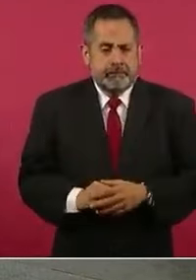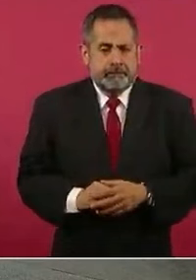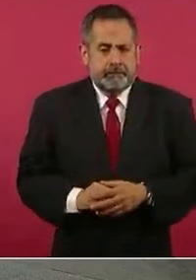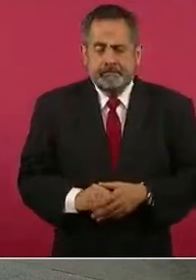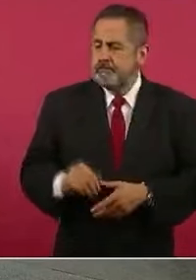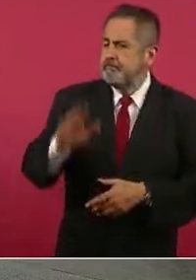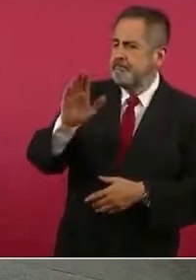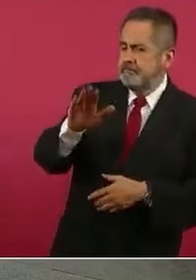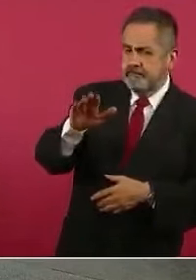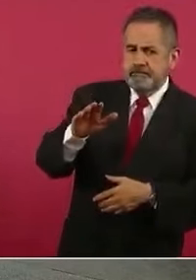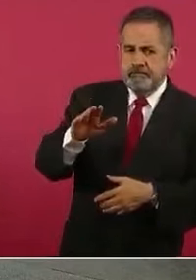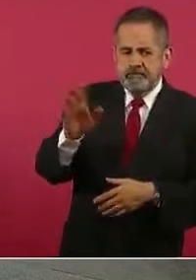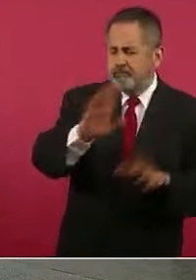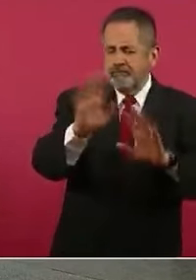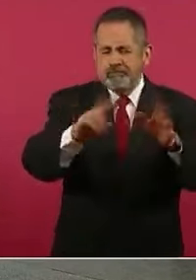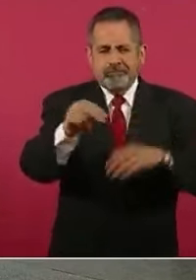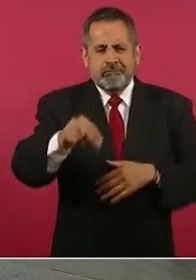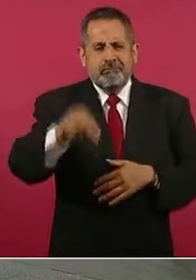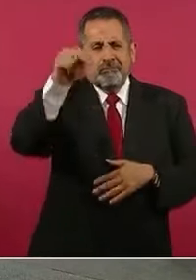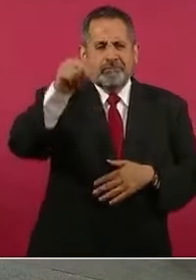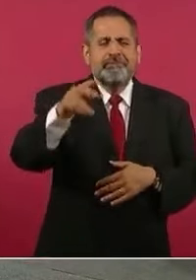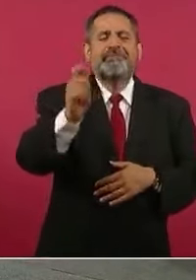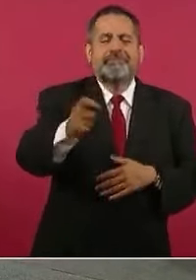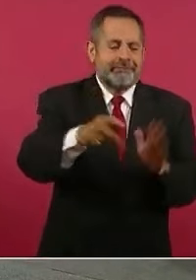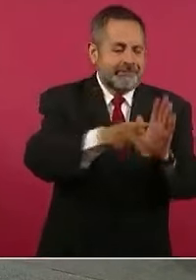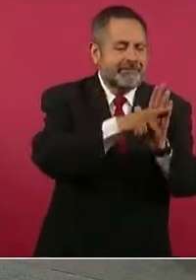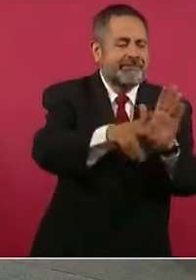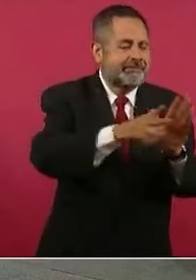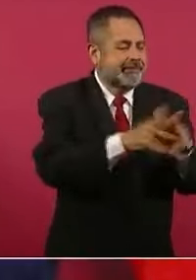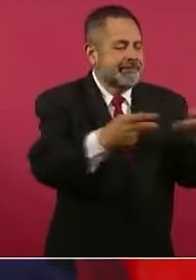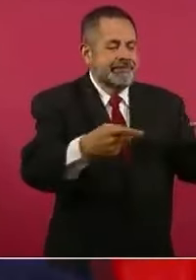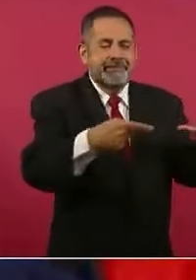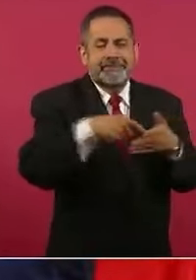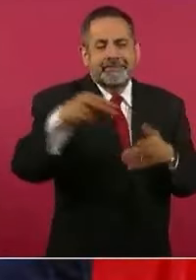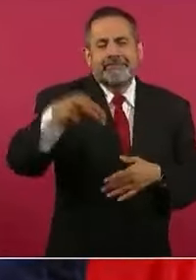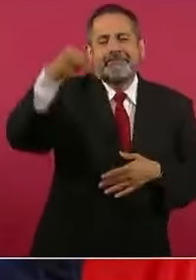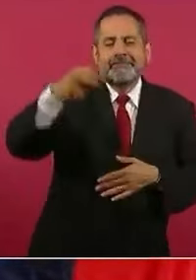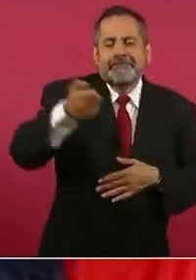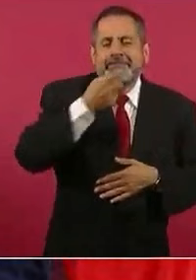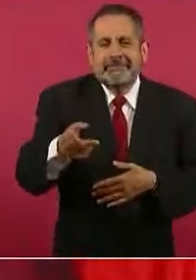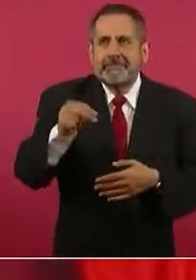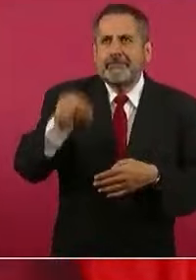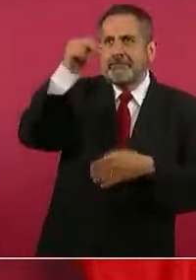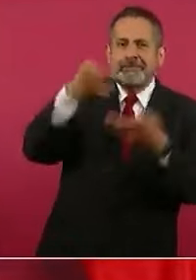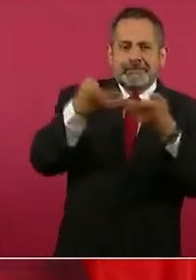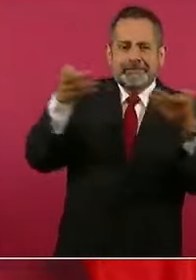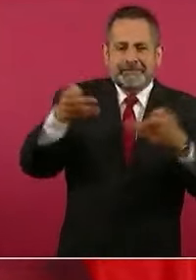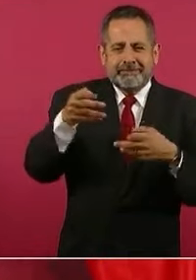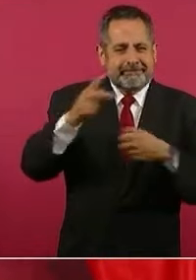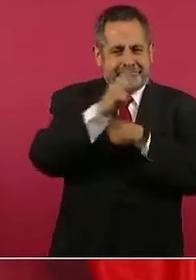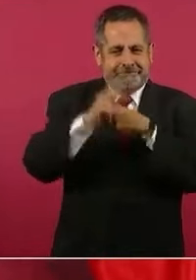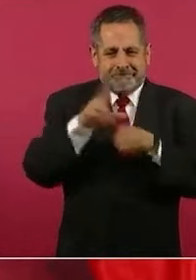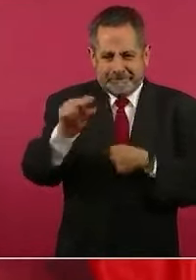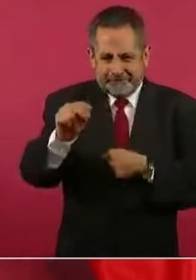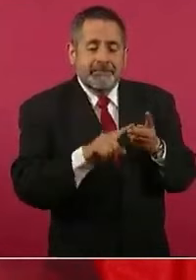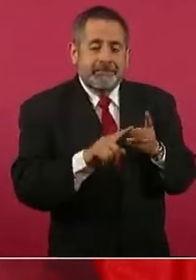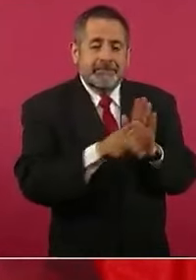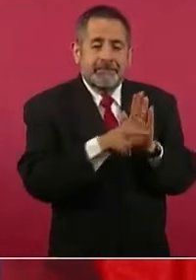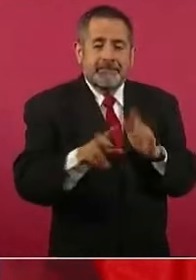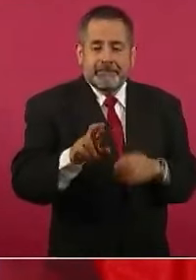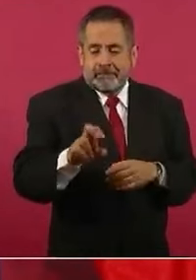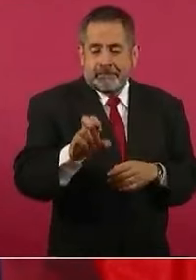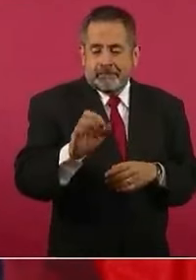tema del agua. No. El periódico El Norte. Ah, eso sí no le sé. No le sé decir. Eso sí. O sea, ¿y el Reforma